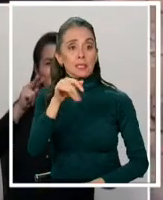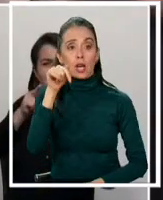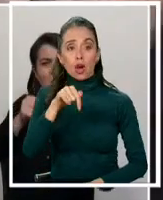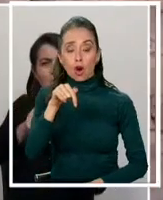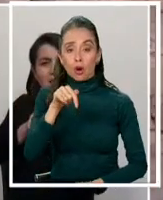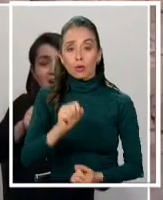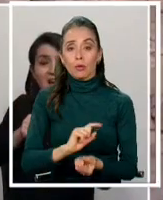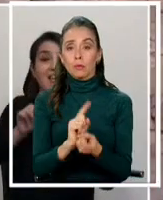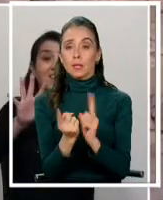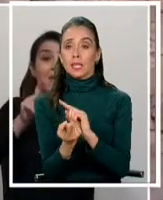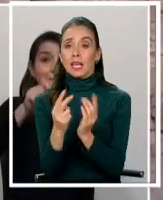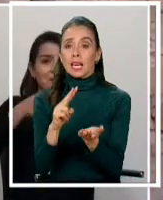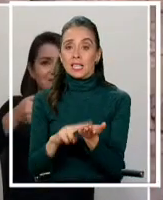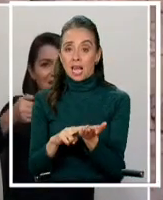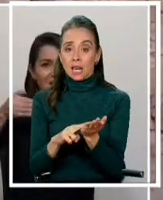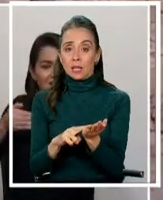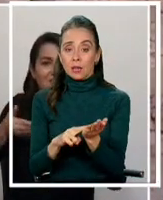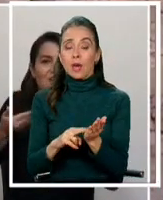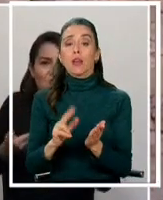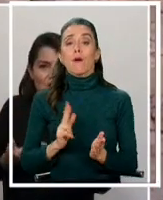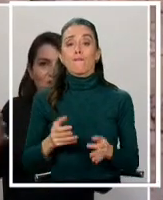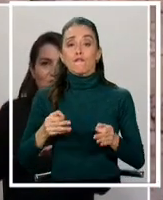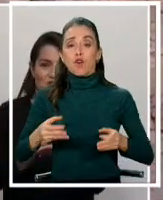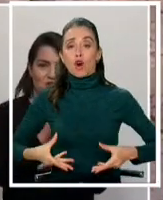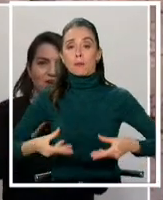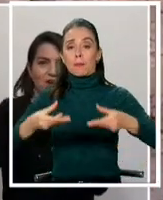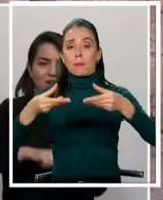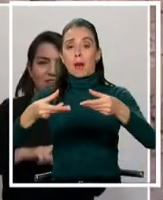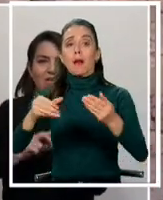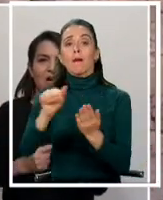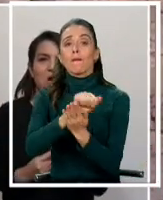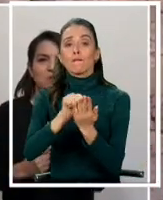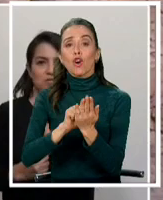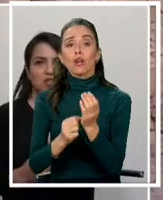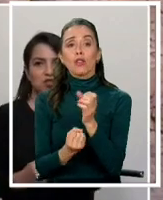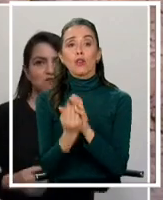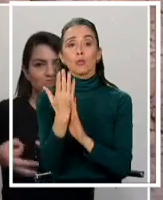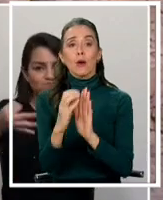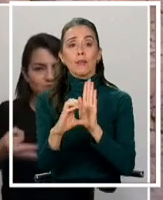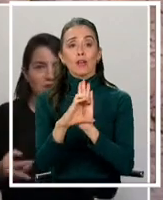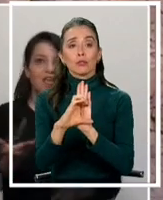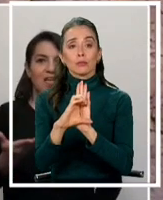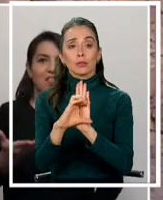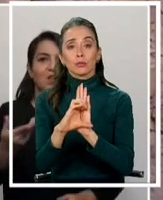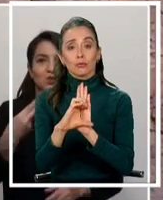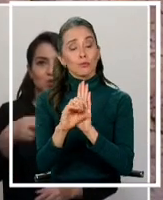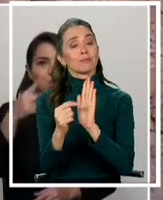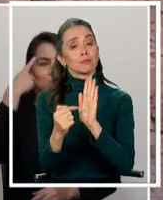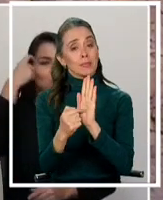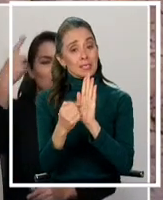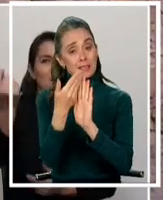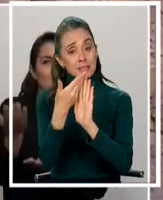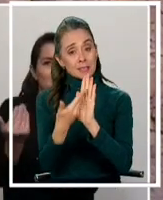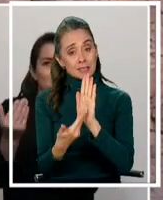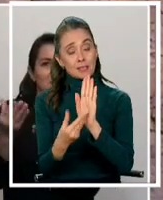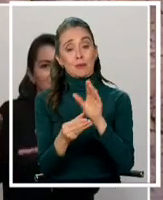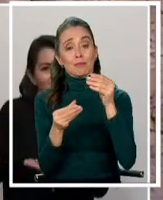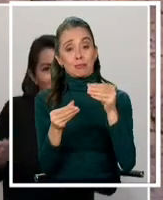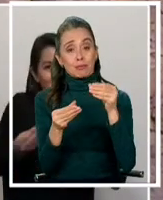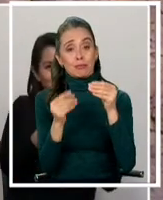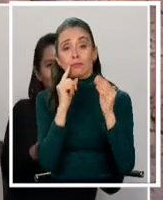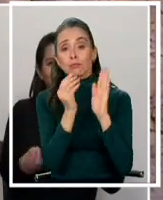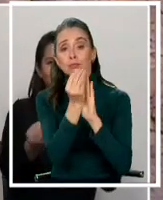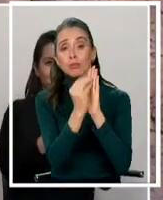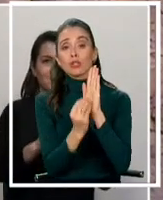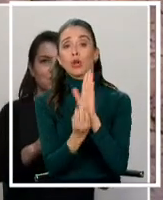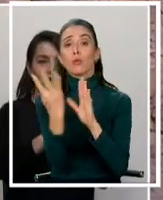se hace realidad con la presentación formal del borrador de la nueva Constitución. En este texto se materializa